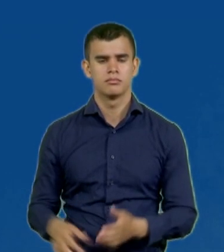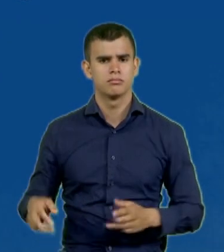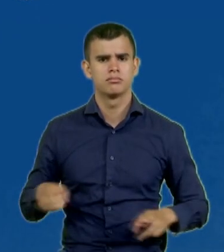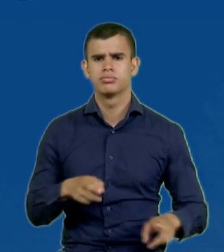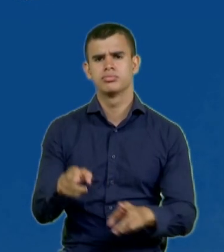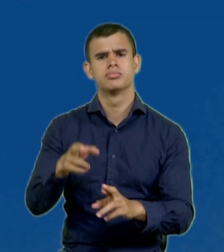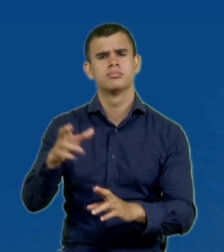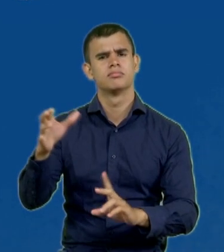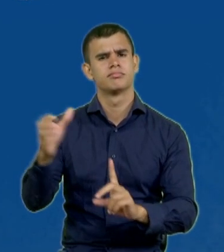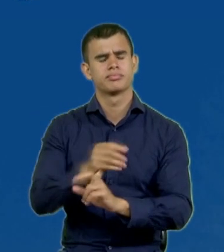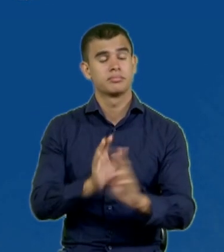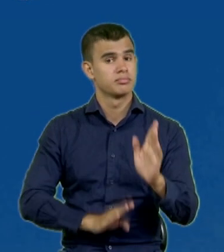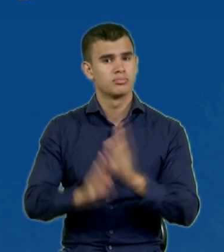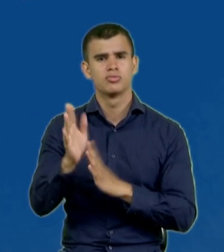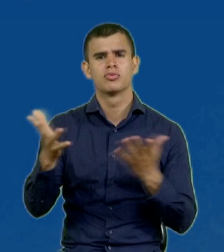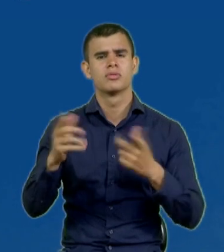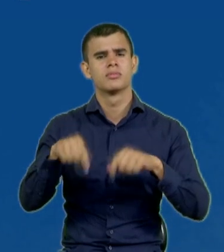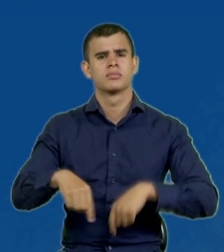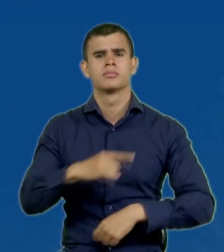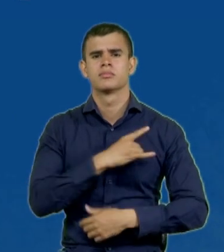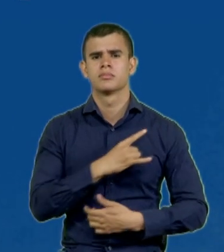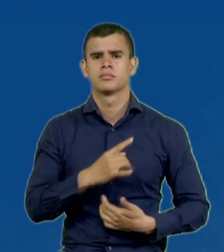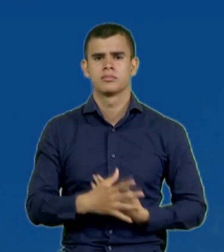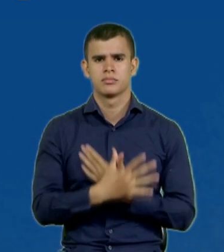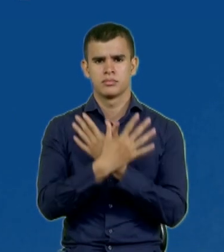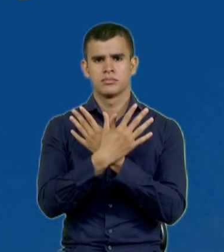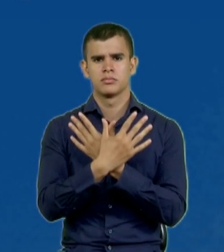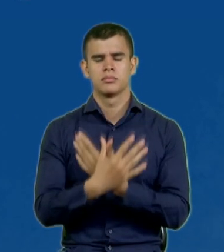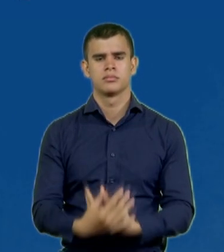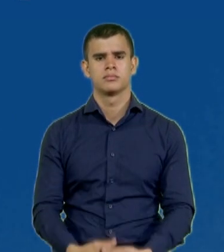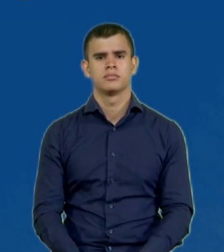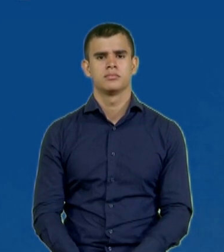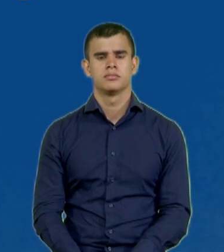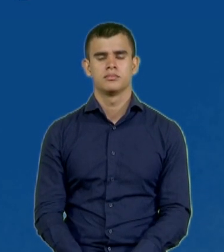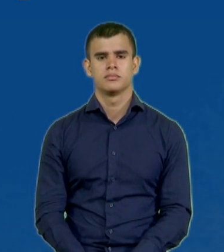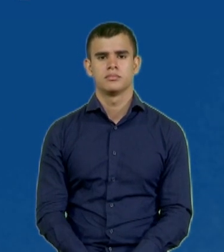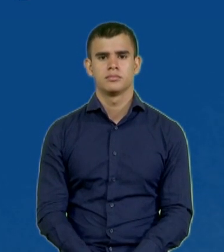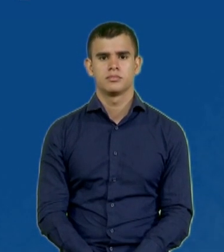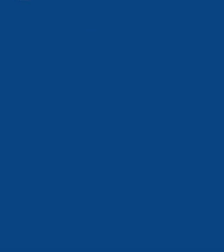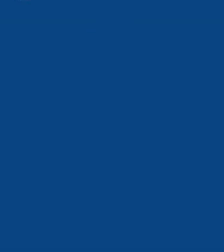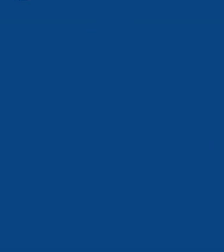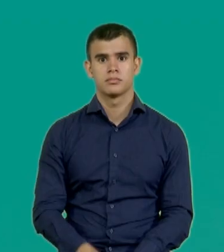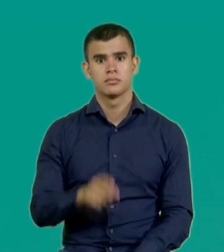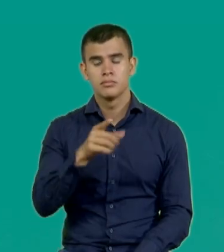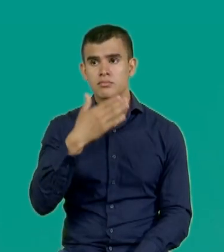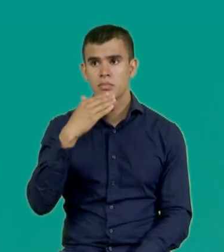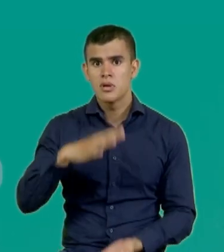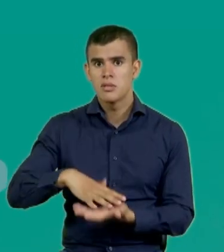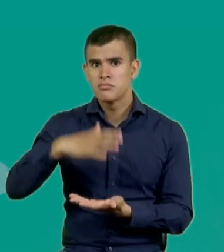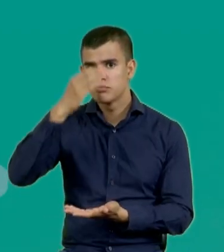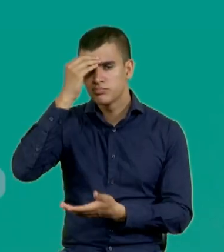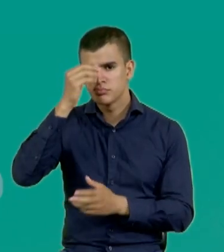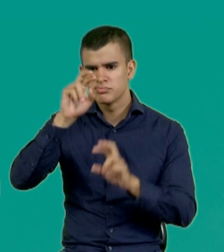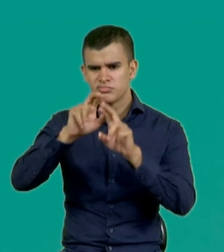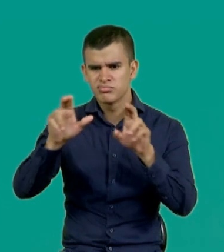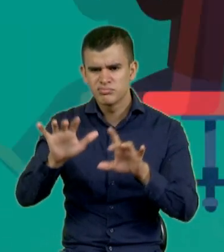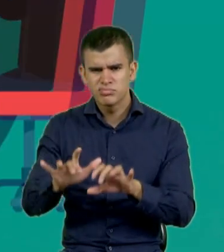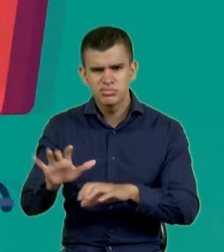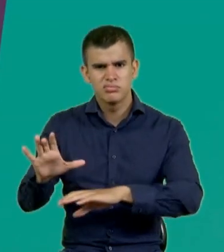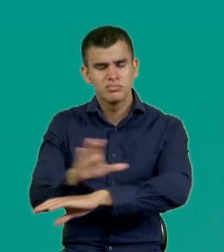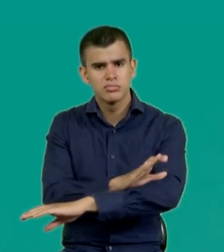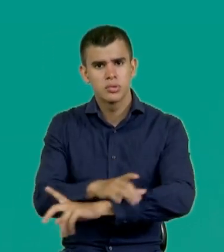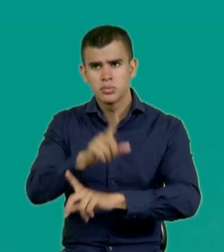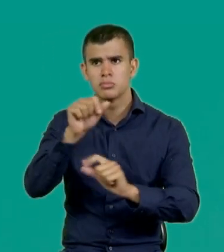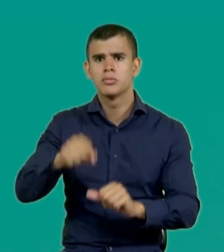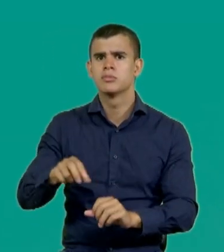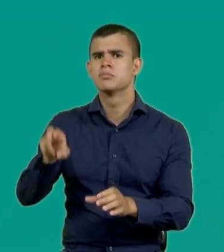posgradosusc.edu.co. La ruta más corta al éxito está en Posgrado de la Santiago, institución sujeta a inspección y vigilancia por el Ministerio de Educación Nacional. Sea más competitivo en el campo de las